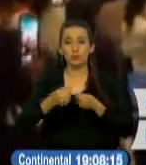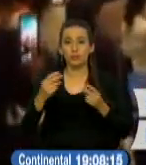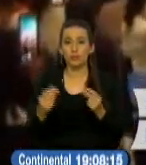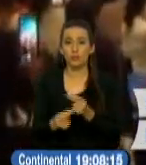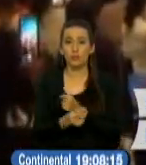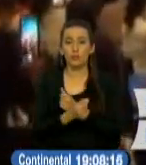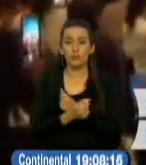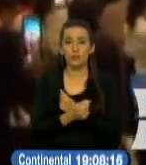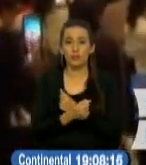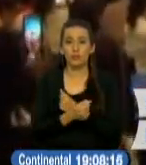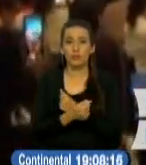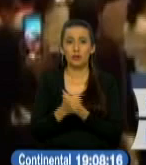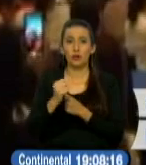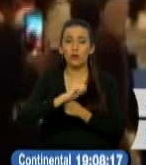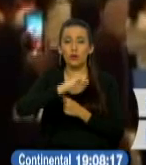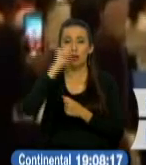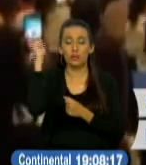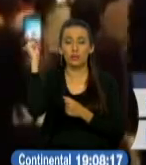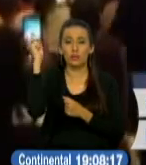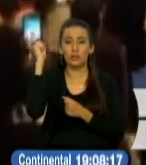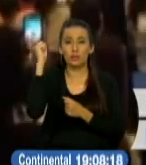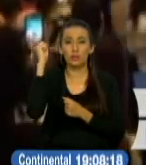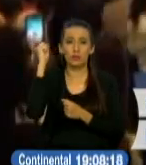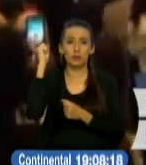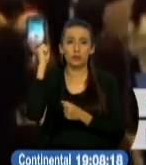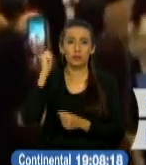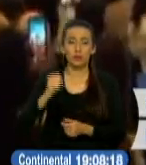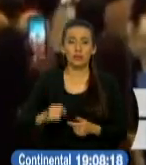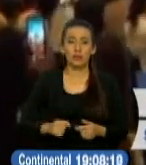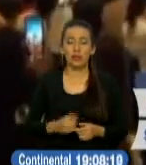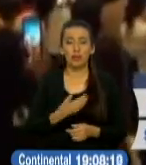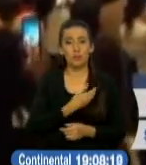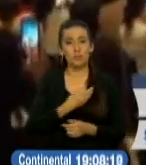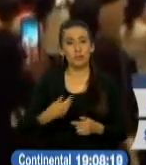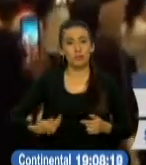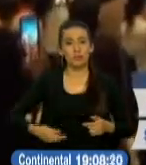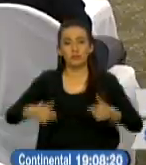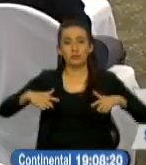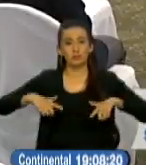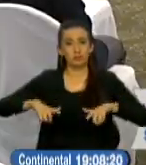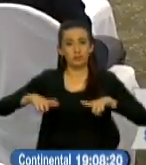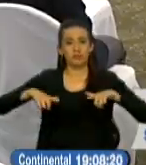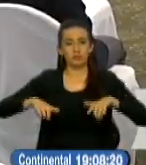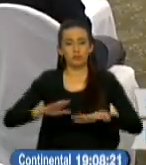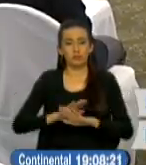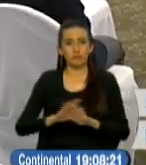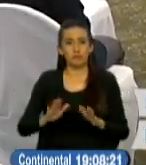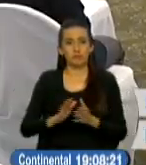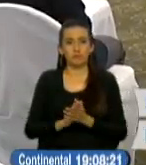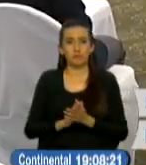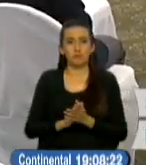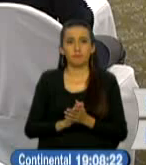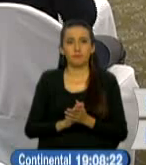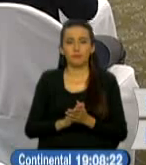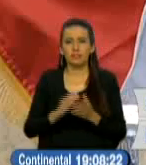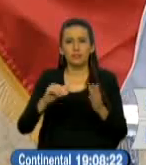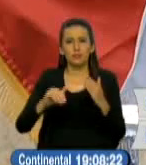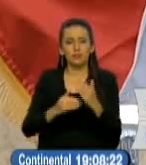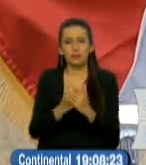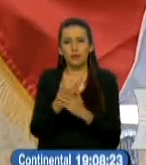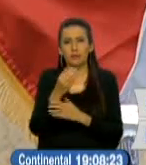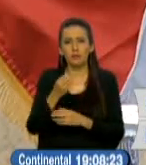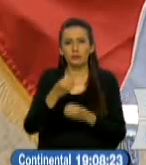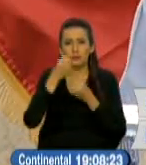dio ganador al presidente electo Lenín Moreno. No descartó que en nuevos informes la